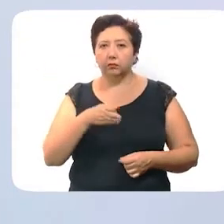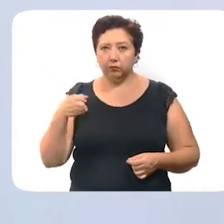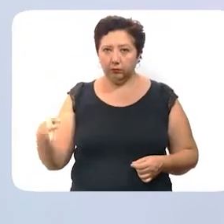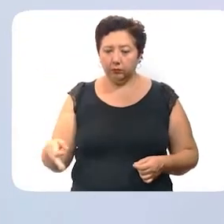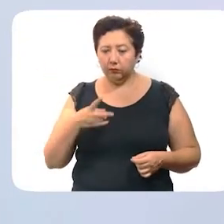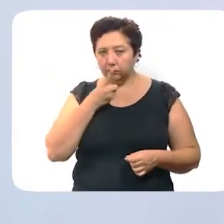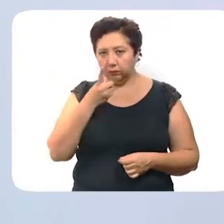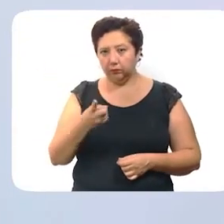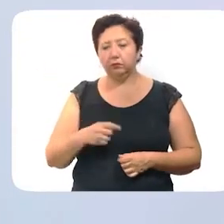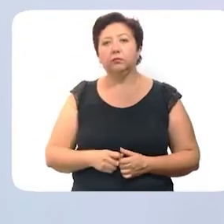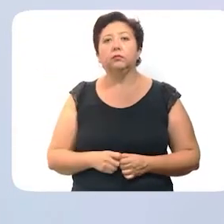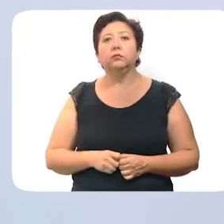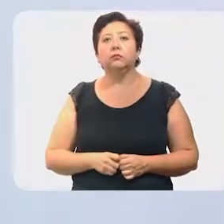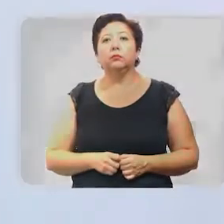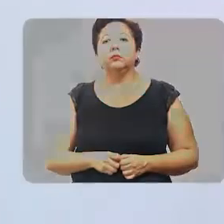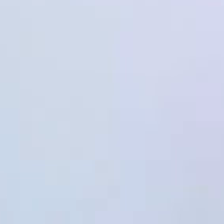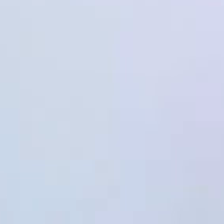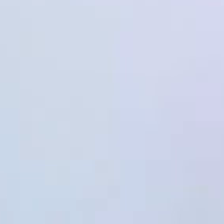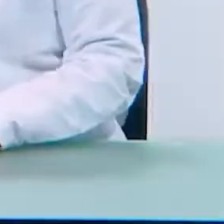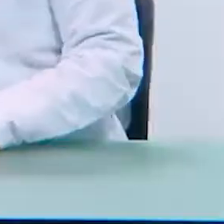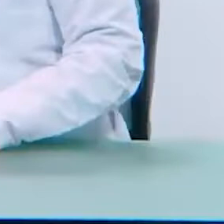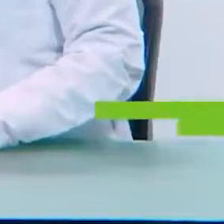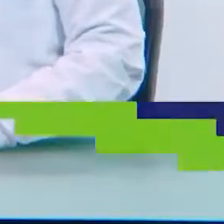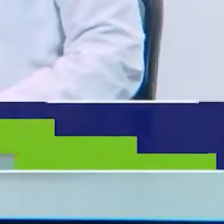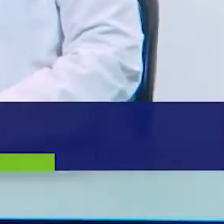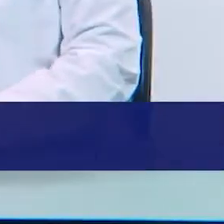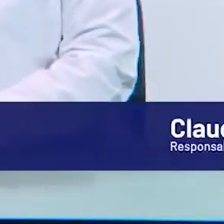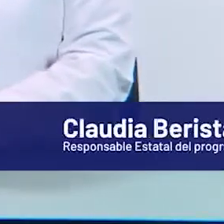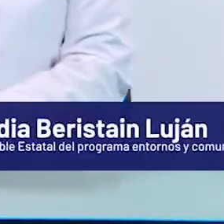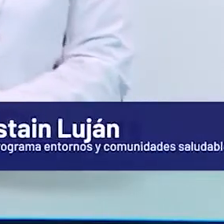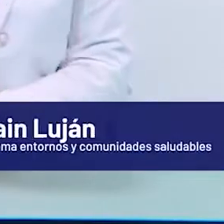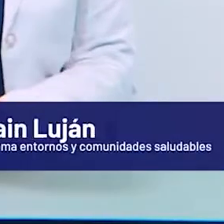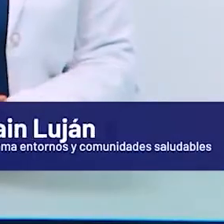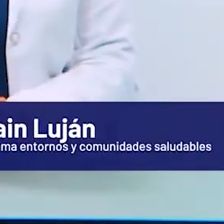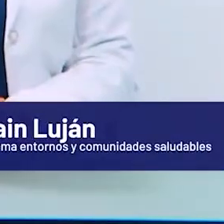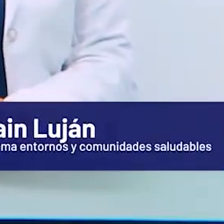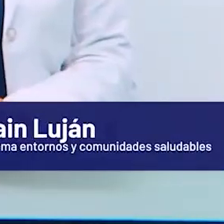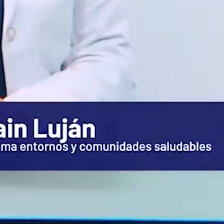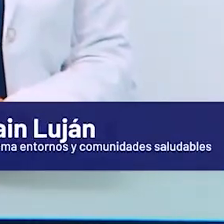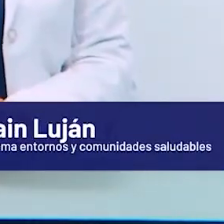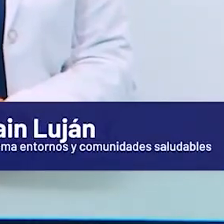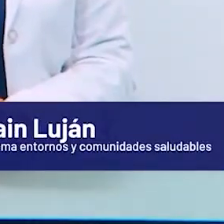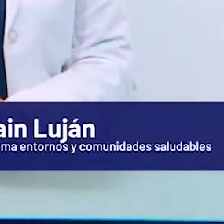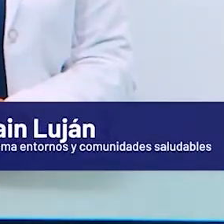semáforo quincenal del gobierno federal. Este es el reporte del día de hoy, doctor. Muchas gracias, doctora.